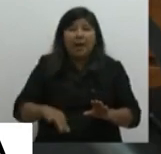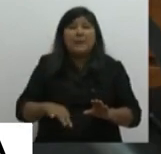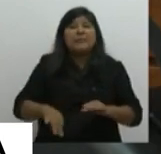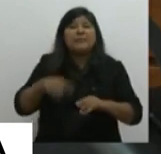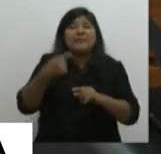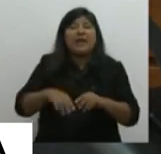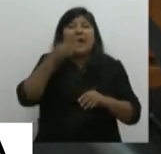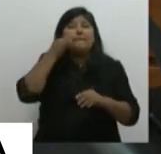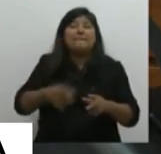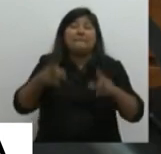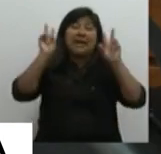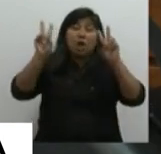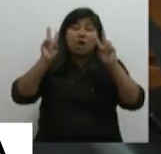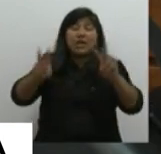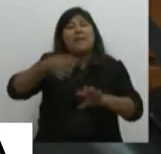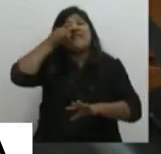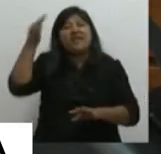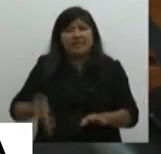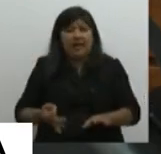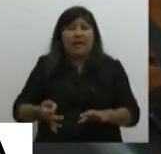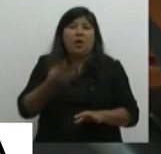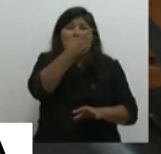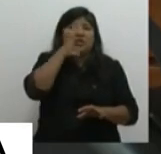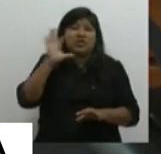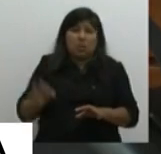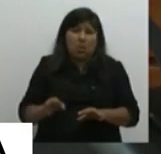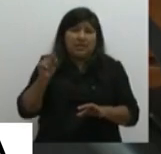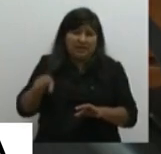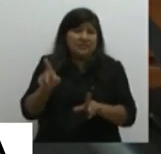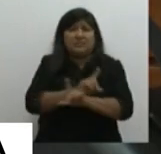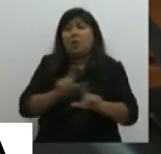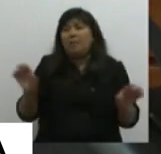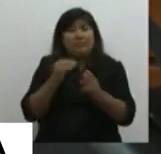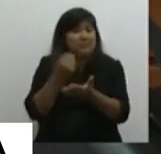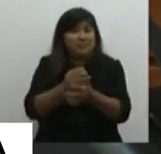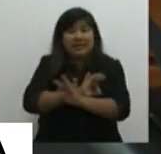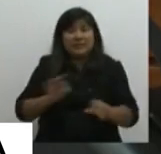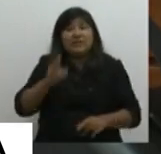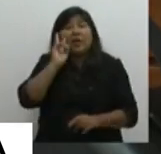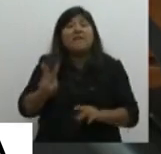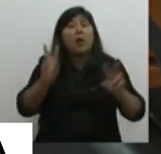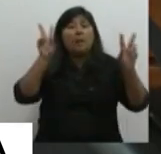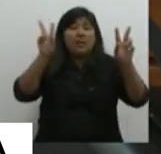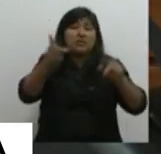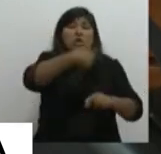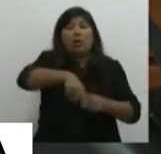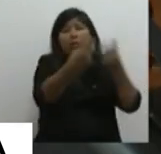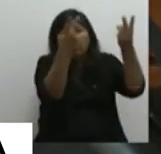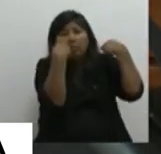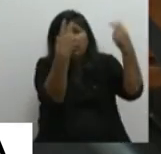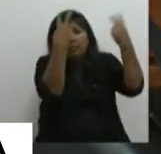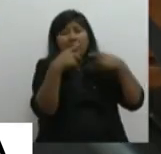el peronismo que vienen y nos dicen qué tenemos que hacer. No lo veo a todos, como él dice, el